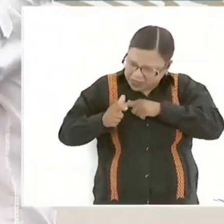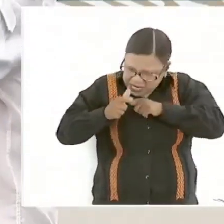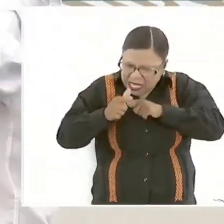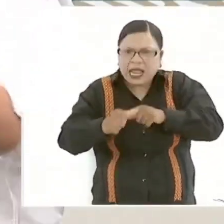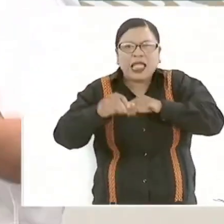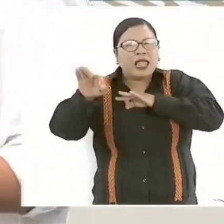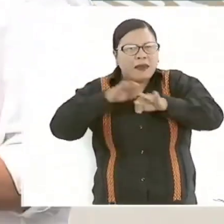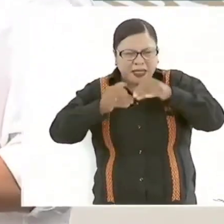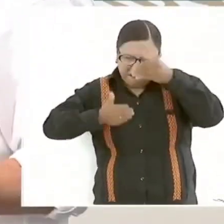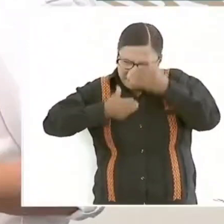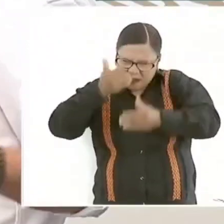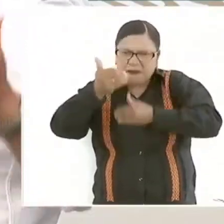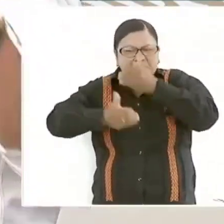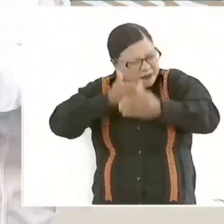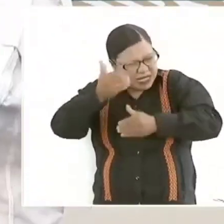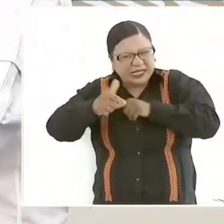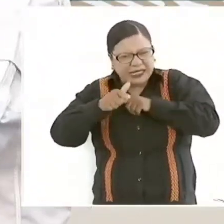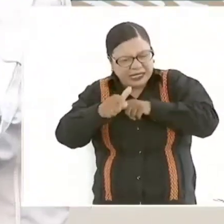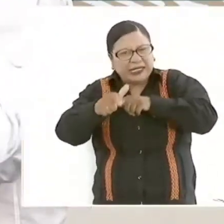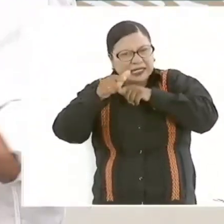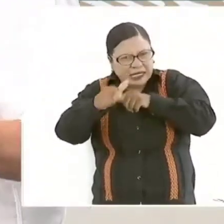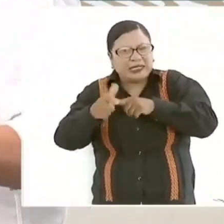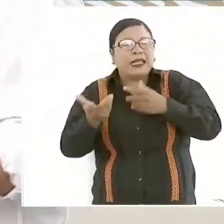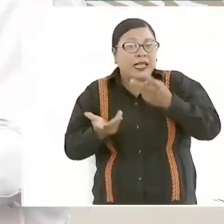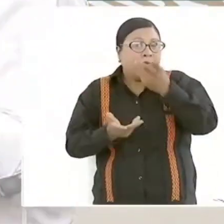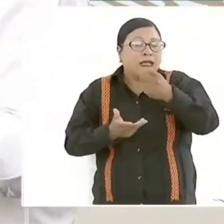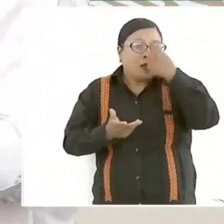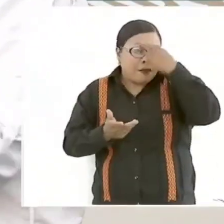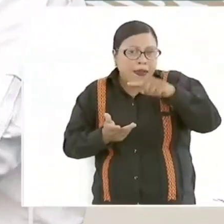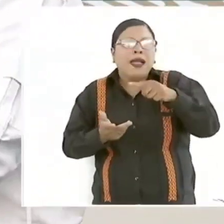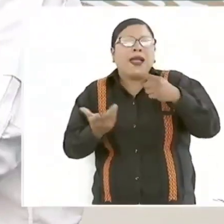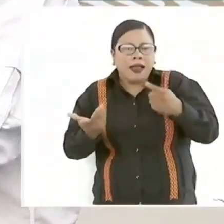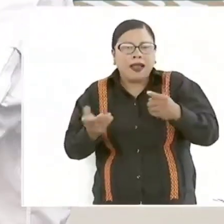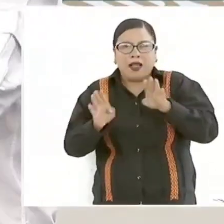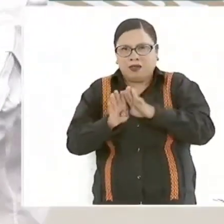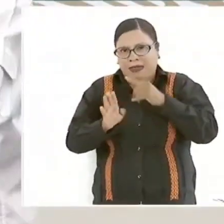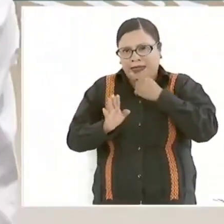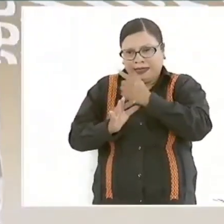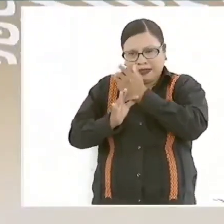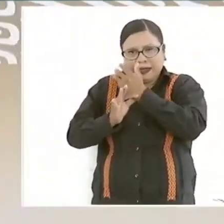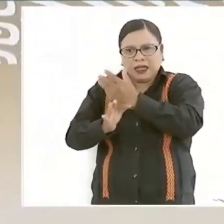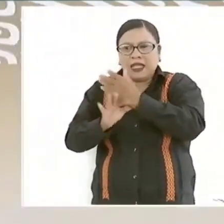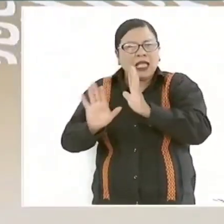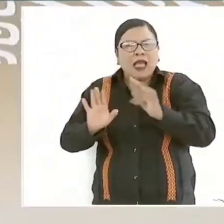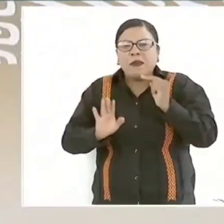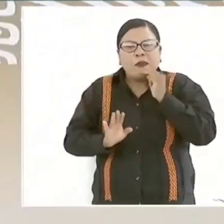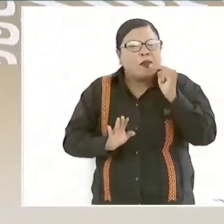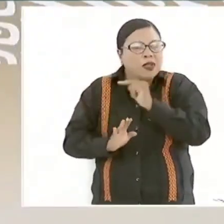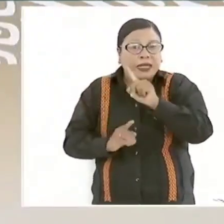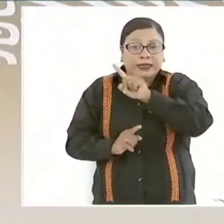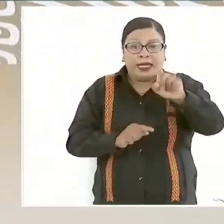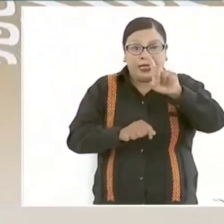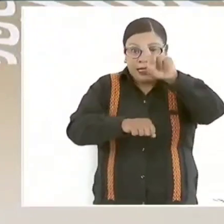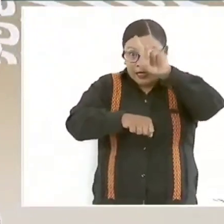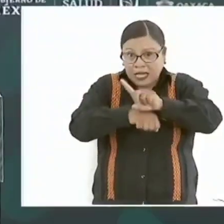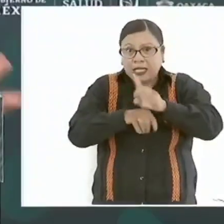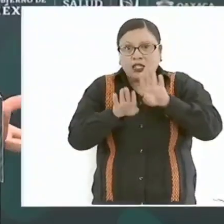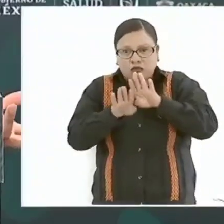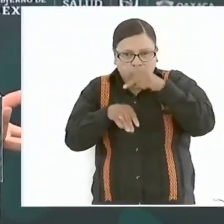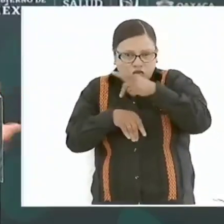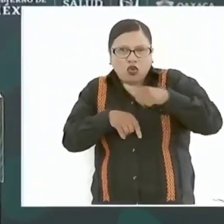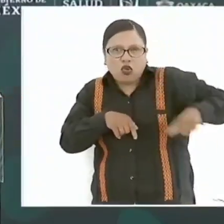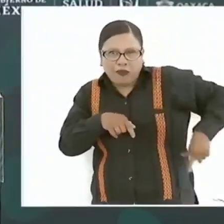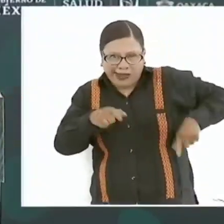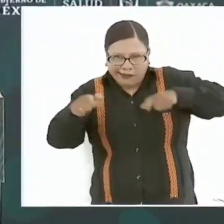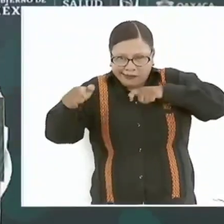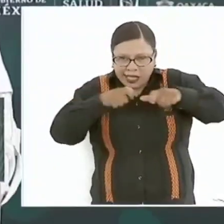y mejorarlo, continuar ese trabajo e intensificarlo para que, como él nos lo decía, muy pronto, en los primeros 100 días de su gobierno,